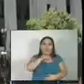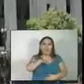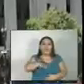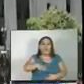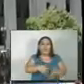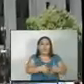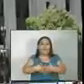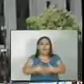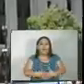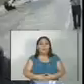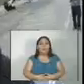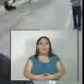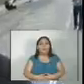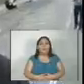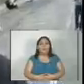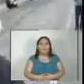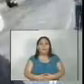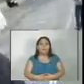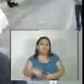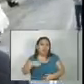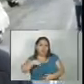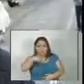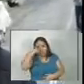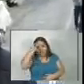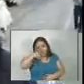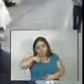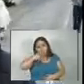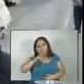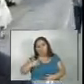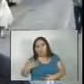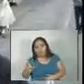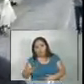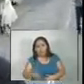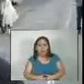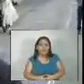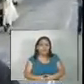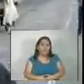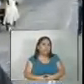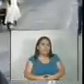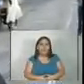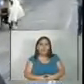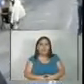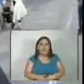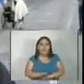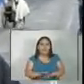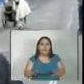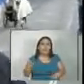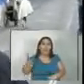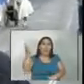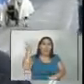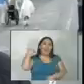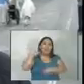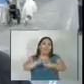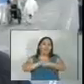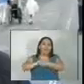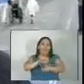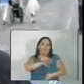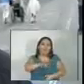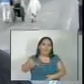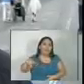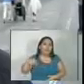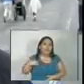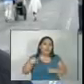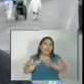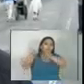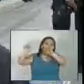los Estados Unidos. Estoy muy triste porque ya no hemos estado juntos como una familia, ya